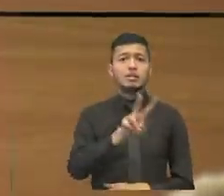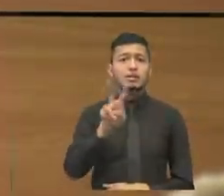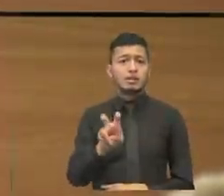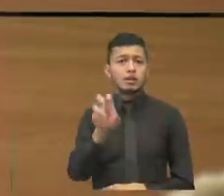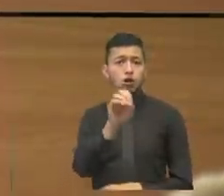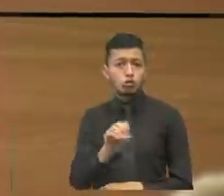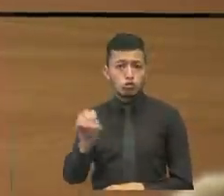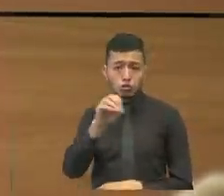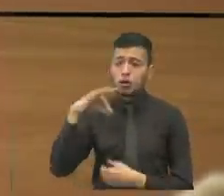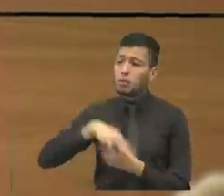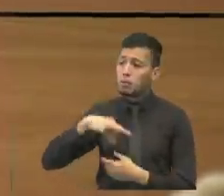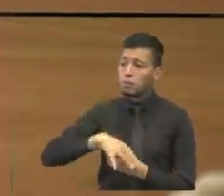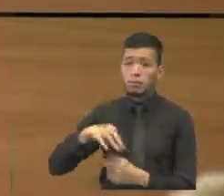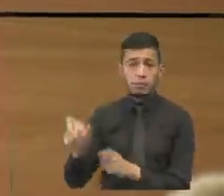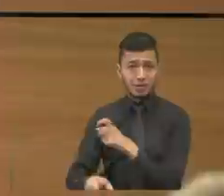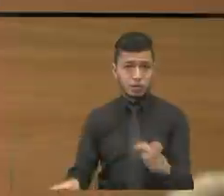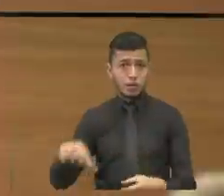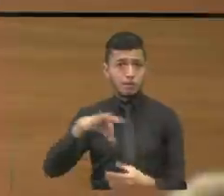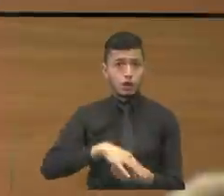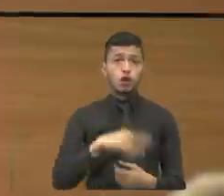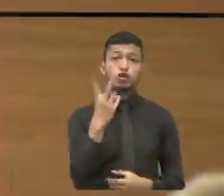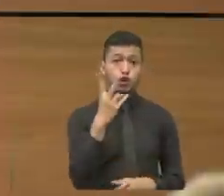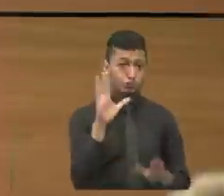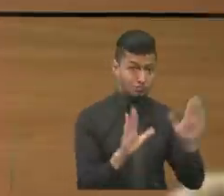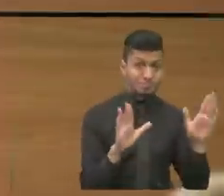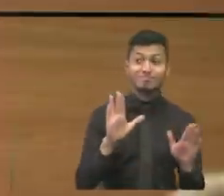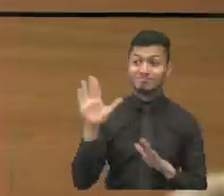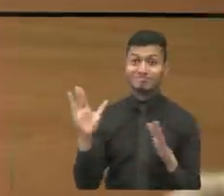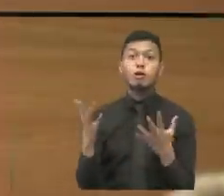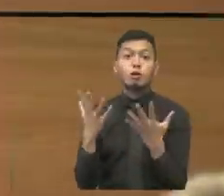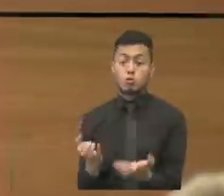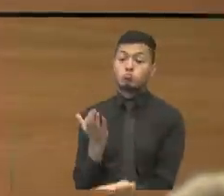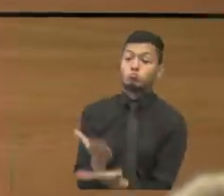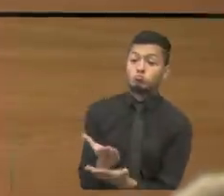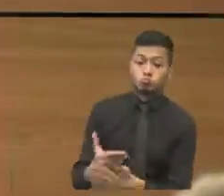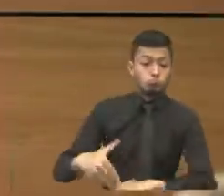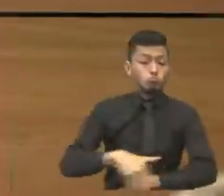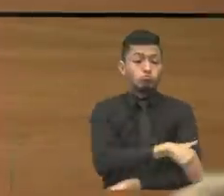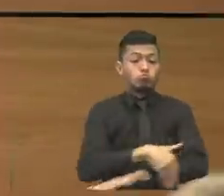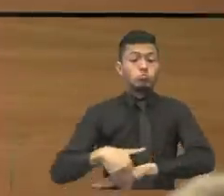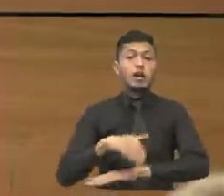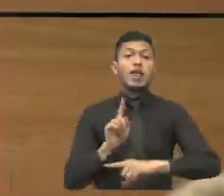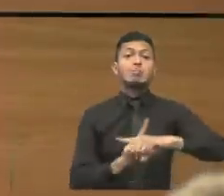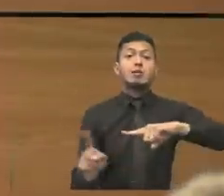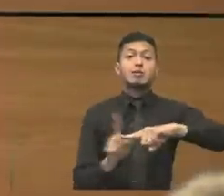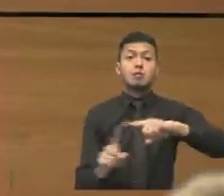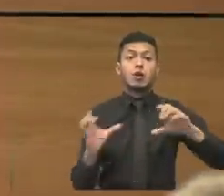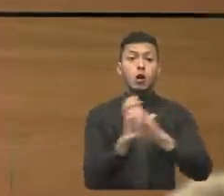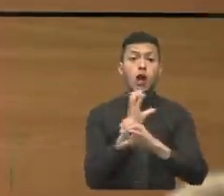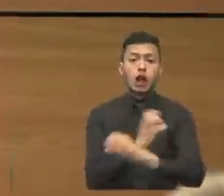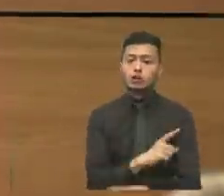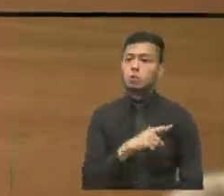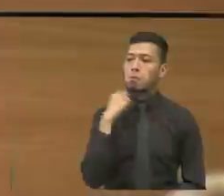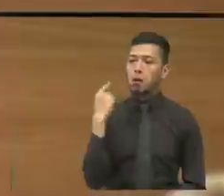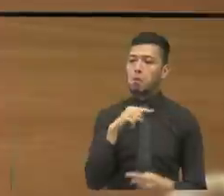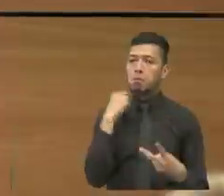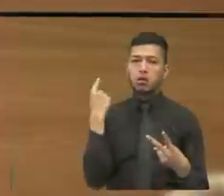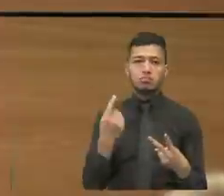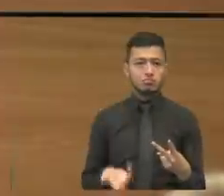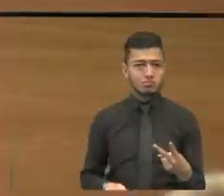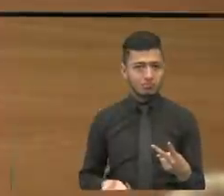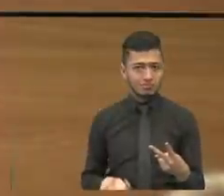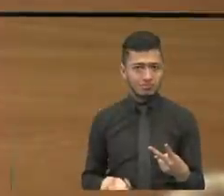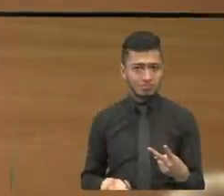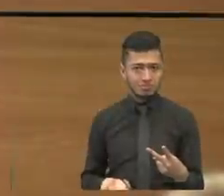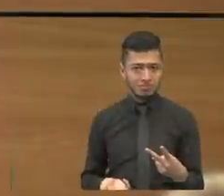urnas. Dos candidatos propusieron hacer una troncal de Transmilenio sobre la Caracas y perdieron. Y nosotros propusimos